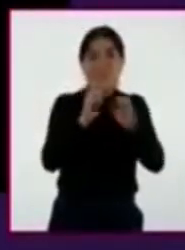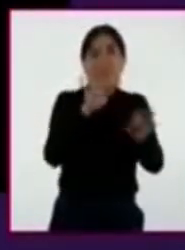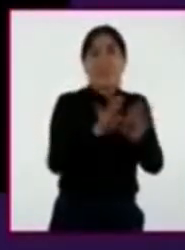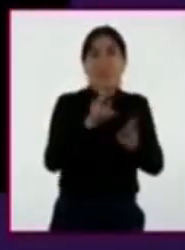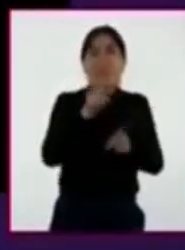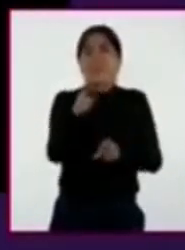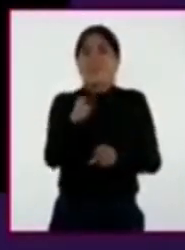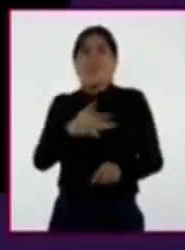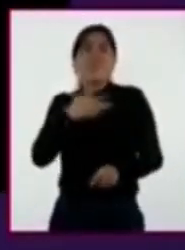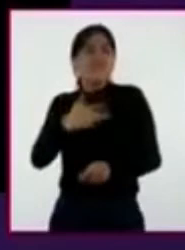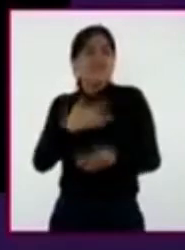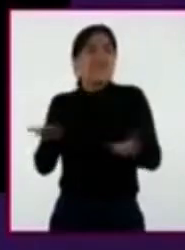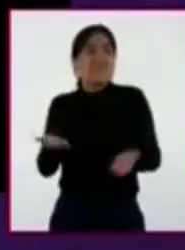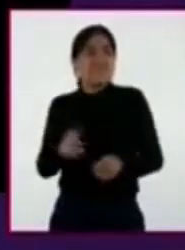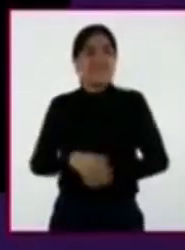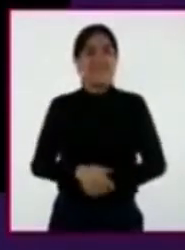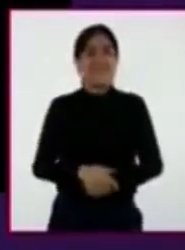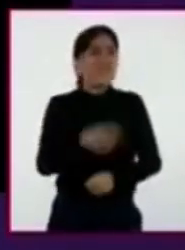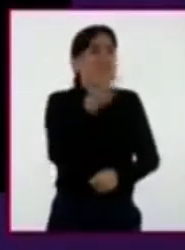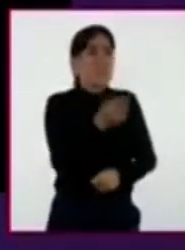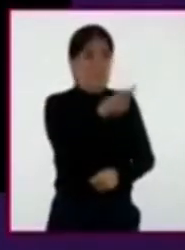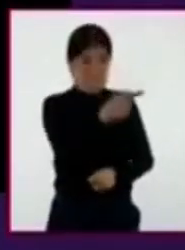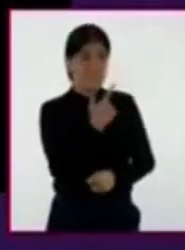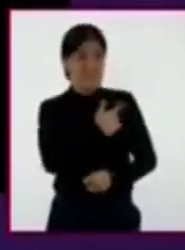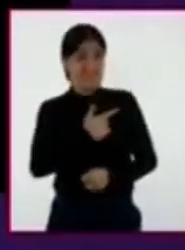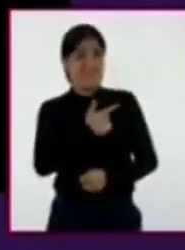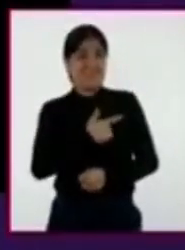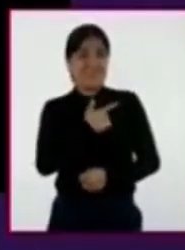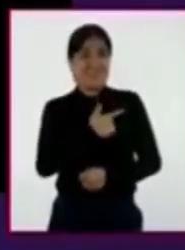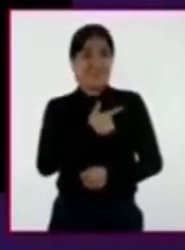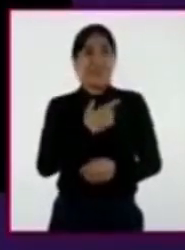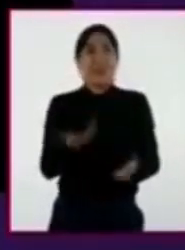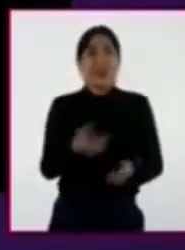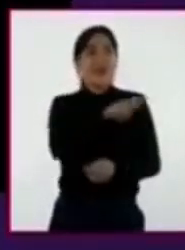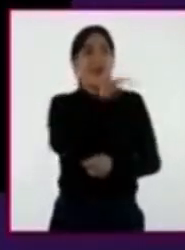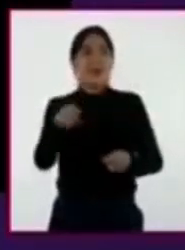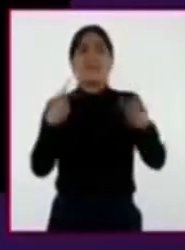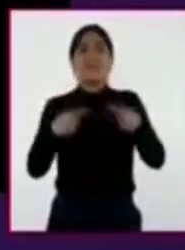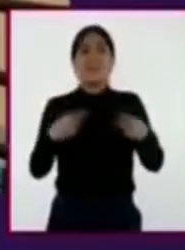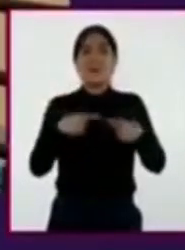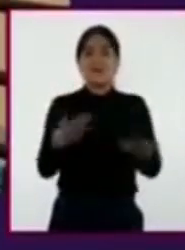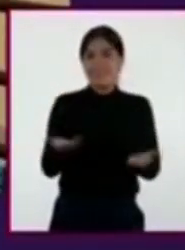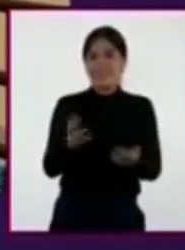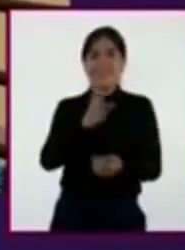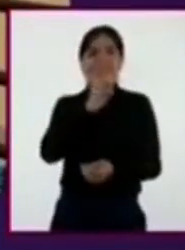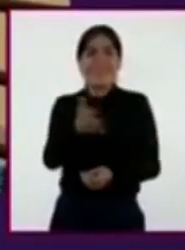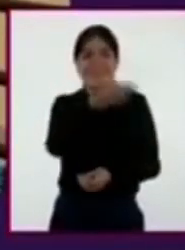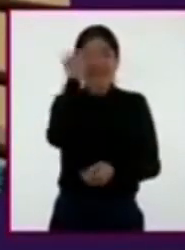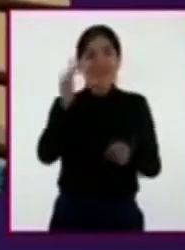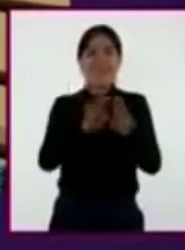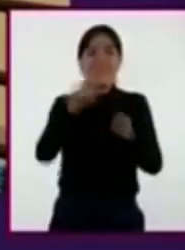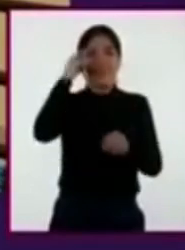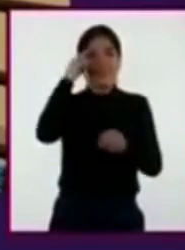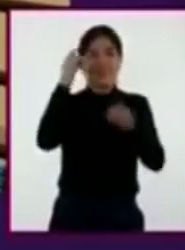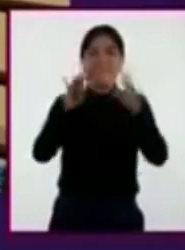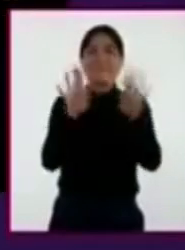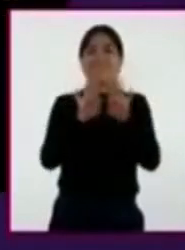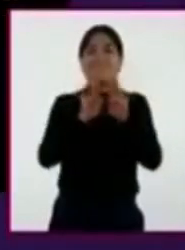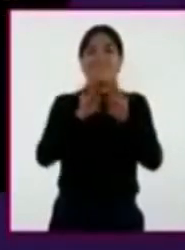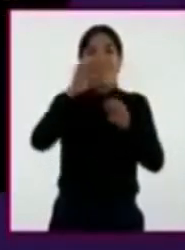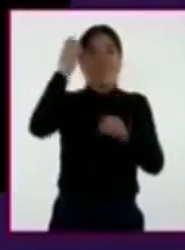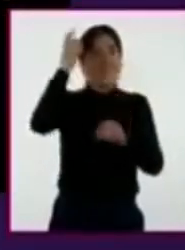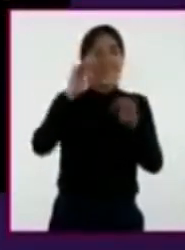¿Y usted qué sintió? ¿Y usted le gustó? Y entonces la gente no sabe qué contestar porque nunca ha visto algo así,